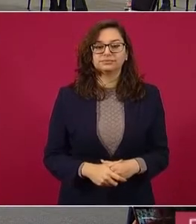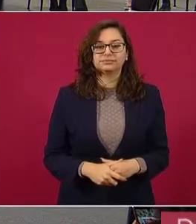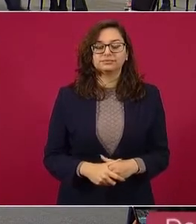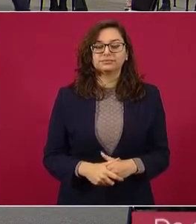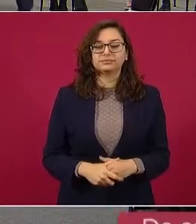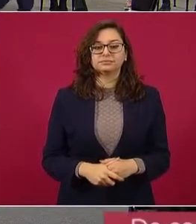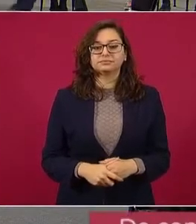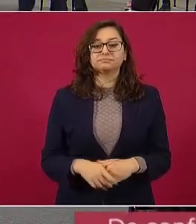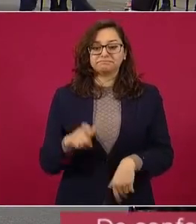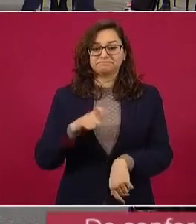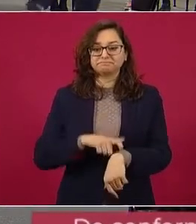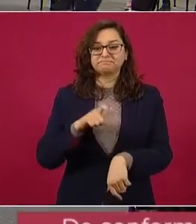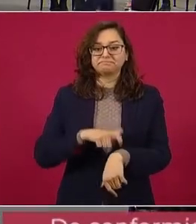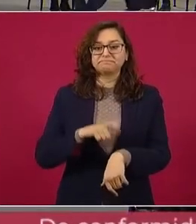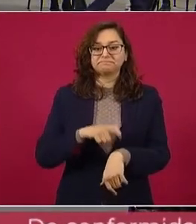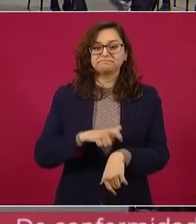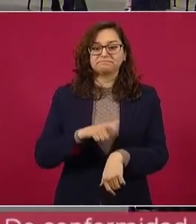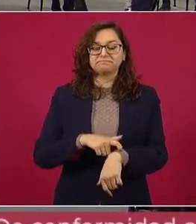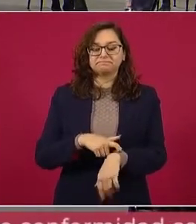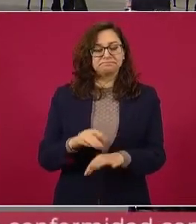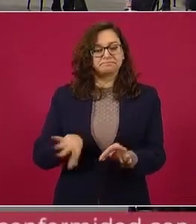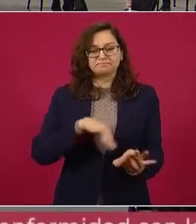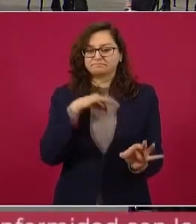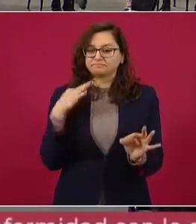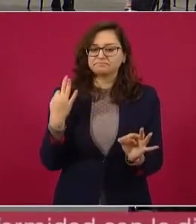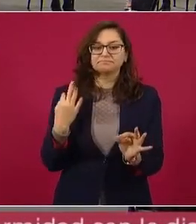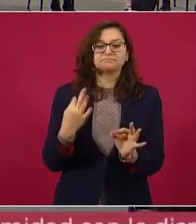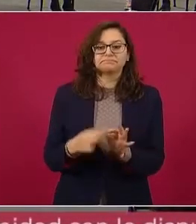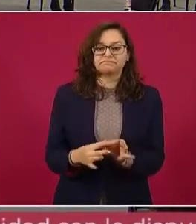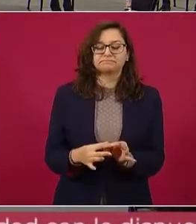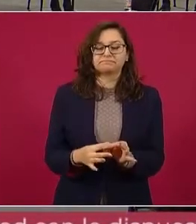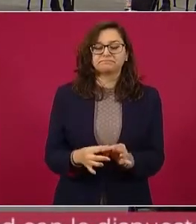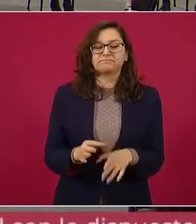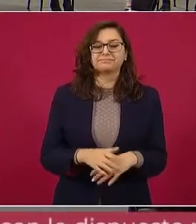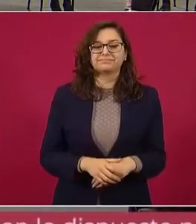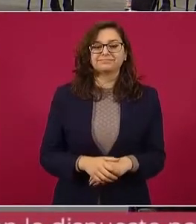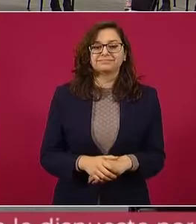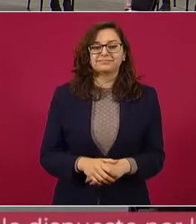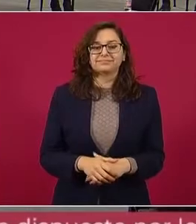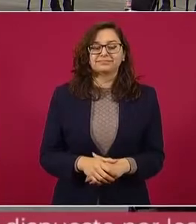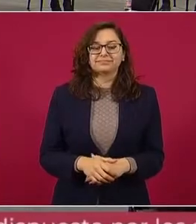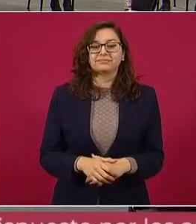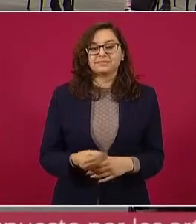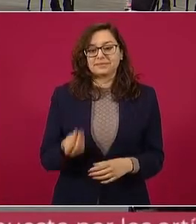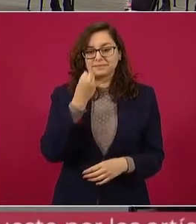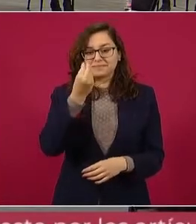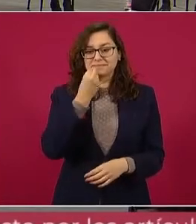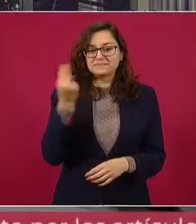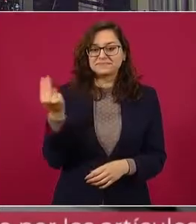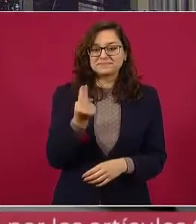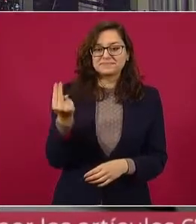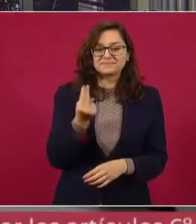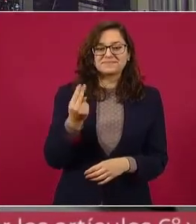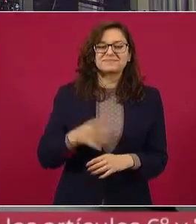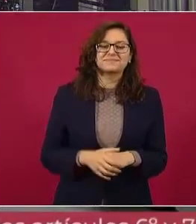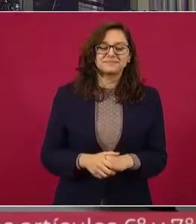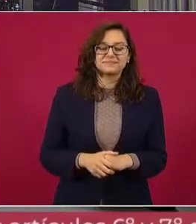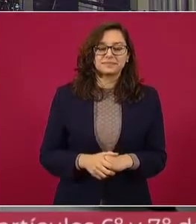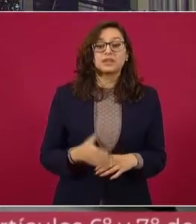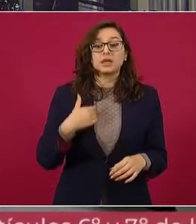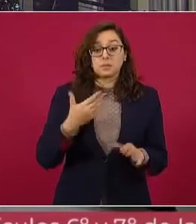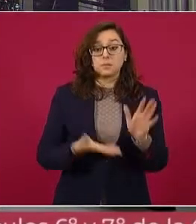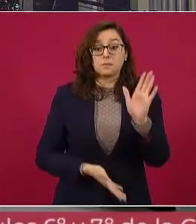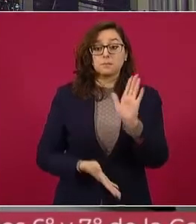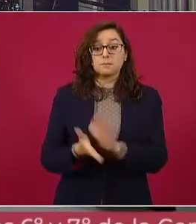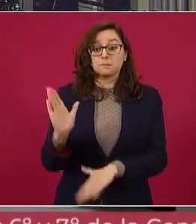Bueno, ya es la hora, no nos vamos a malpasar. Ya es la hora del desayuno y vamos al